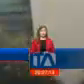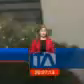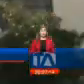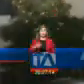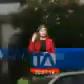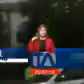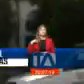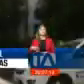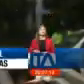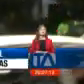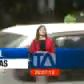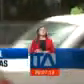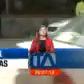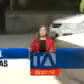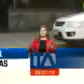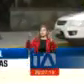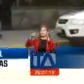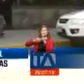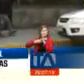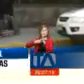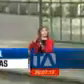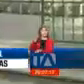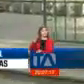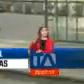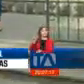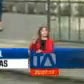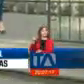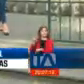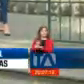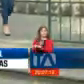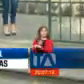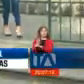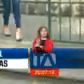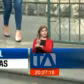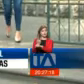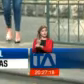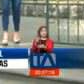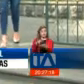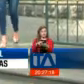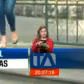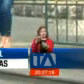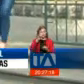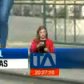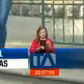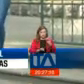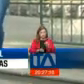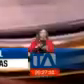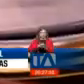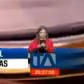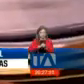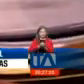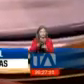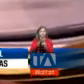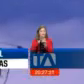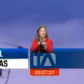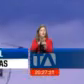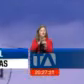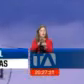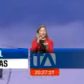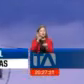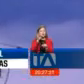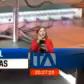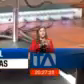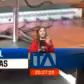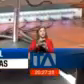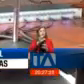en reserva en el edificio de la contraloría general del estado durante dos horas se realizó la lectura del informe borrador del examen especial a los procesos de concesión